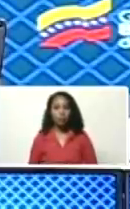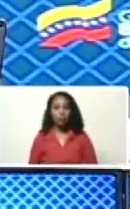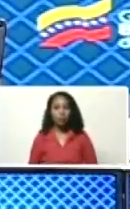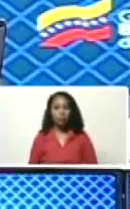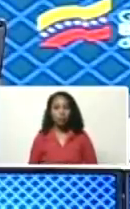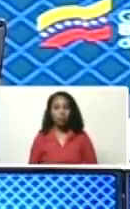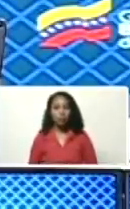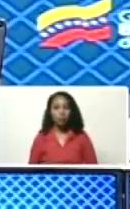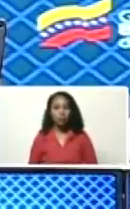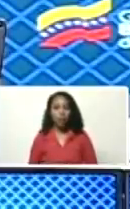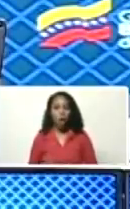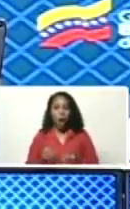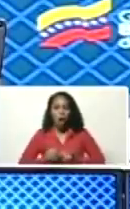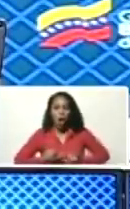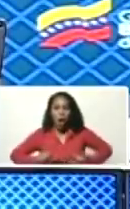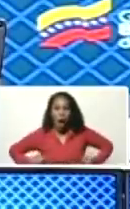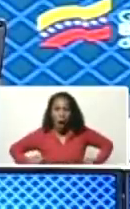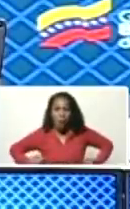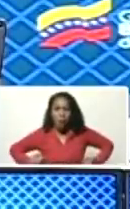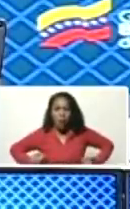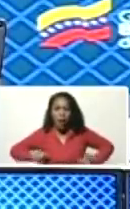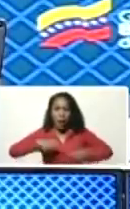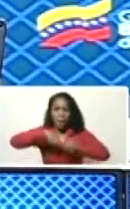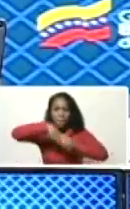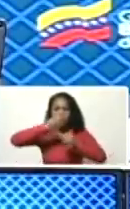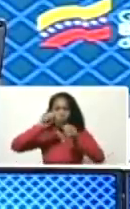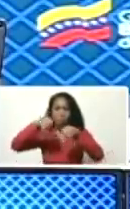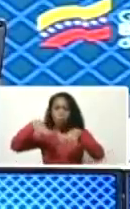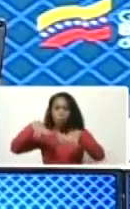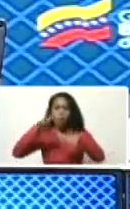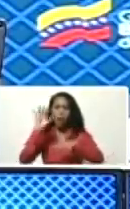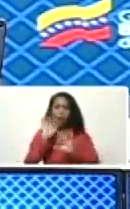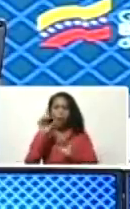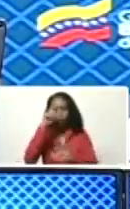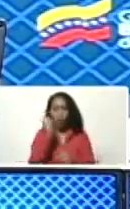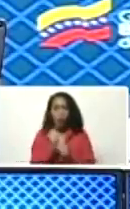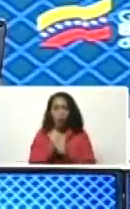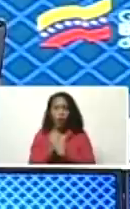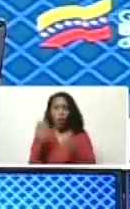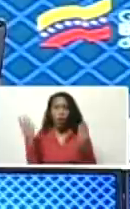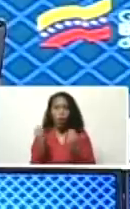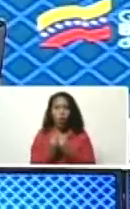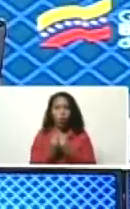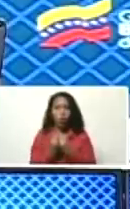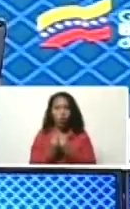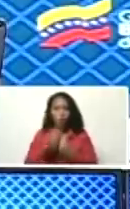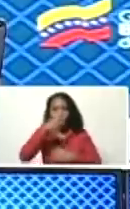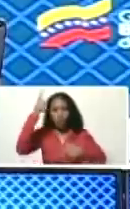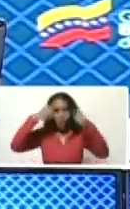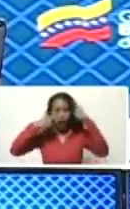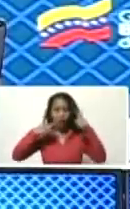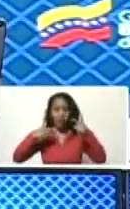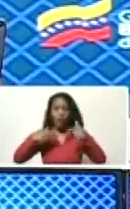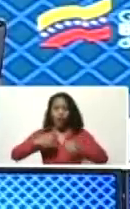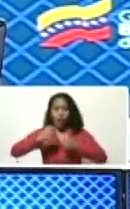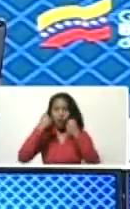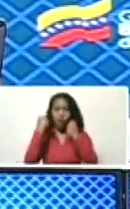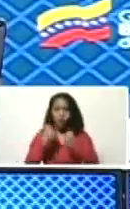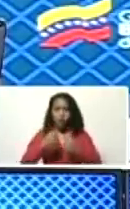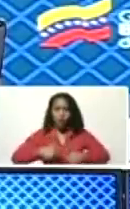con hambre y desempleo, con Chávez me resteo.